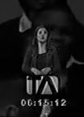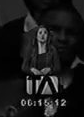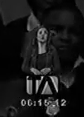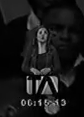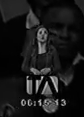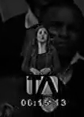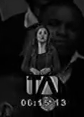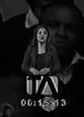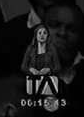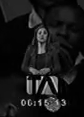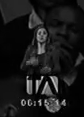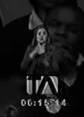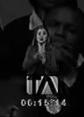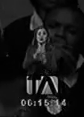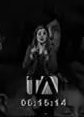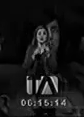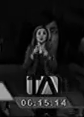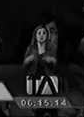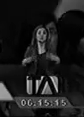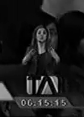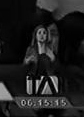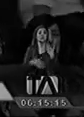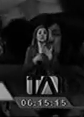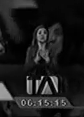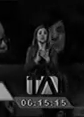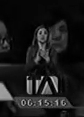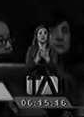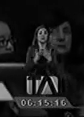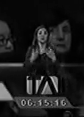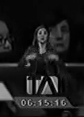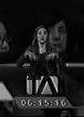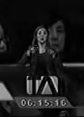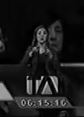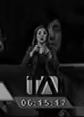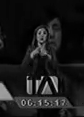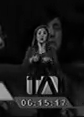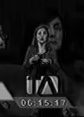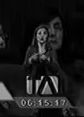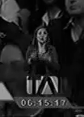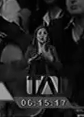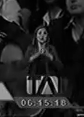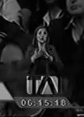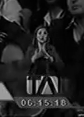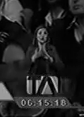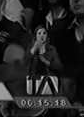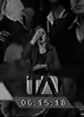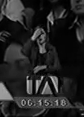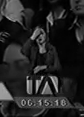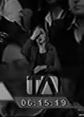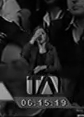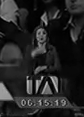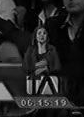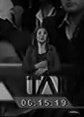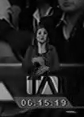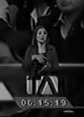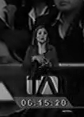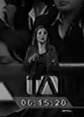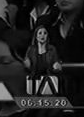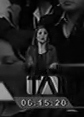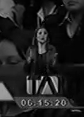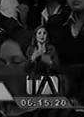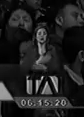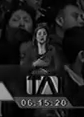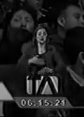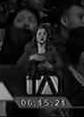bienestar en todos los aspectos de su vida. Valorar las diversidades de mi comunidad educativa. Motivar a mis estudiantes para que disfruten